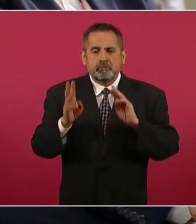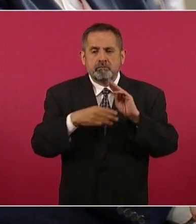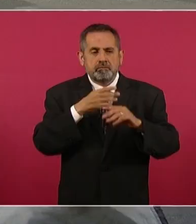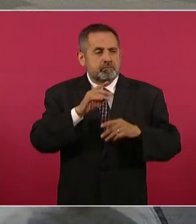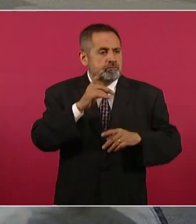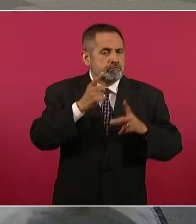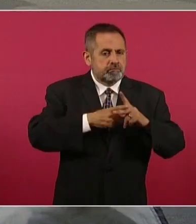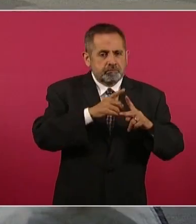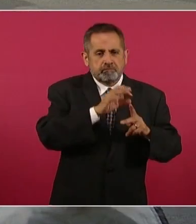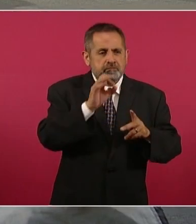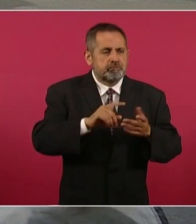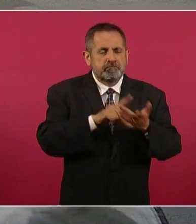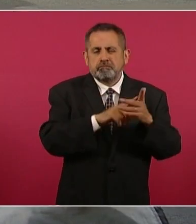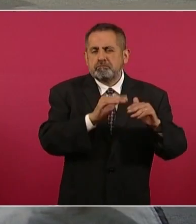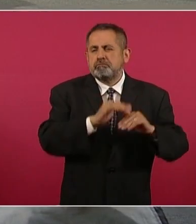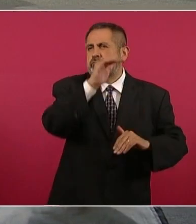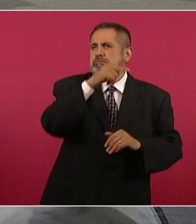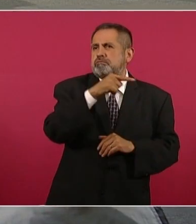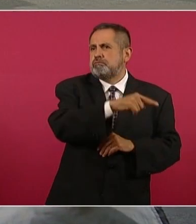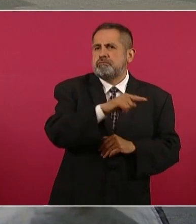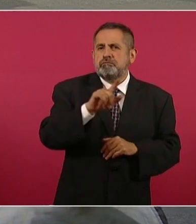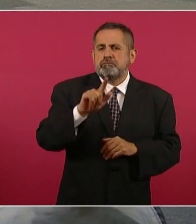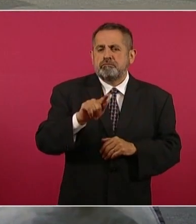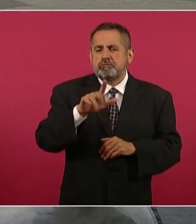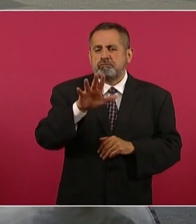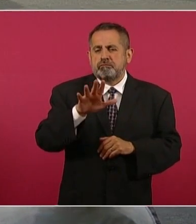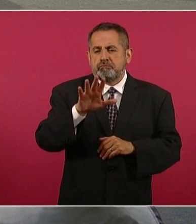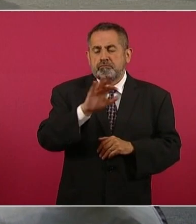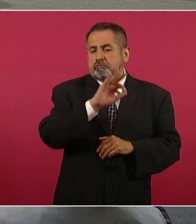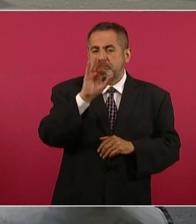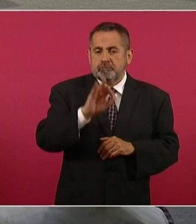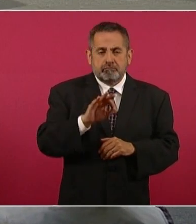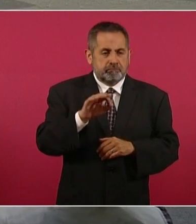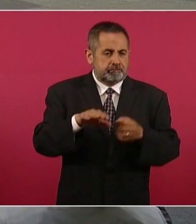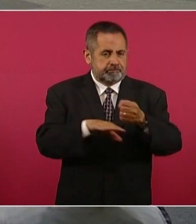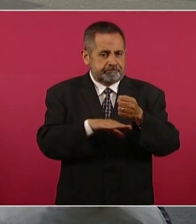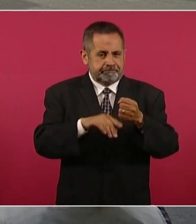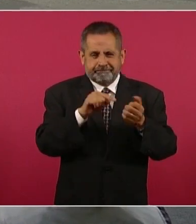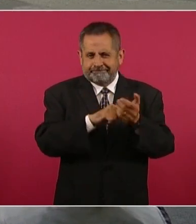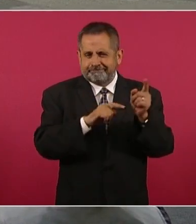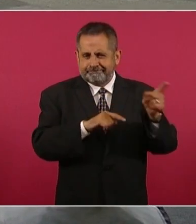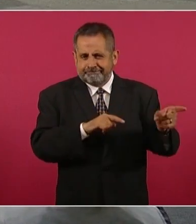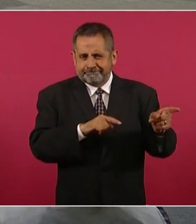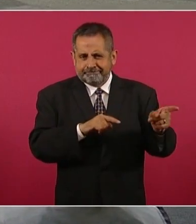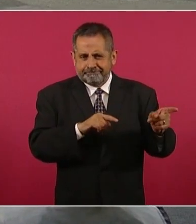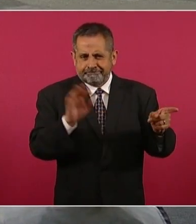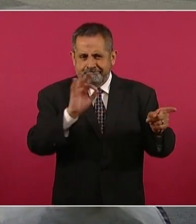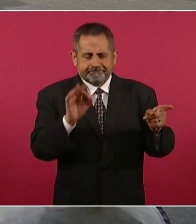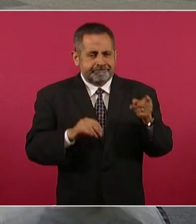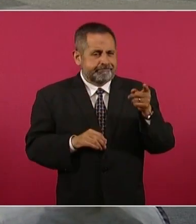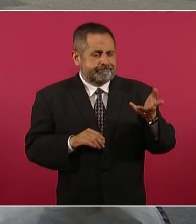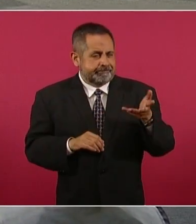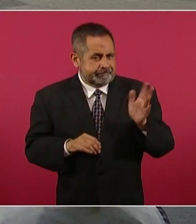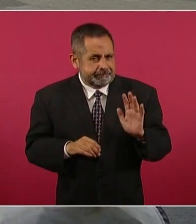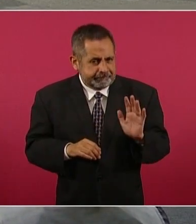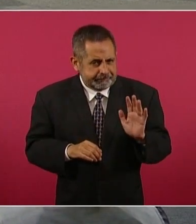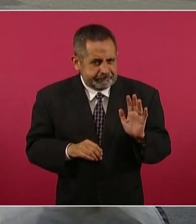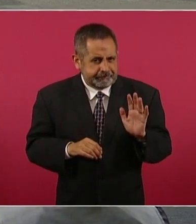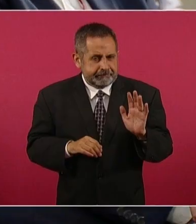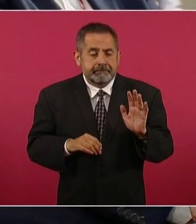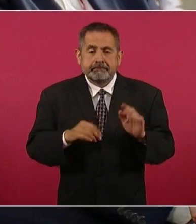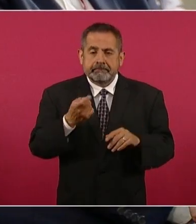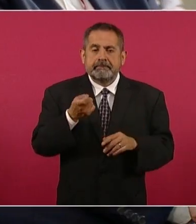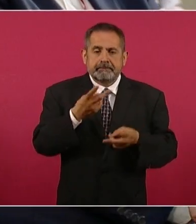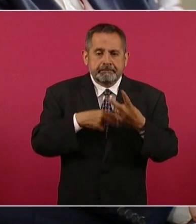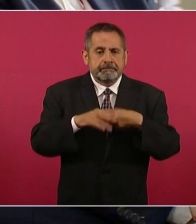la Fed subió en 75 puntos base la tasa de interés, que eso empieza a